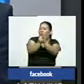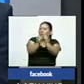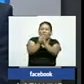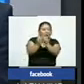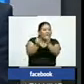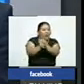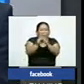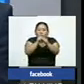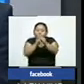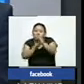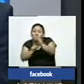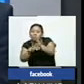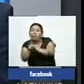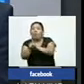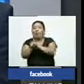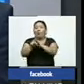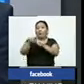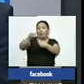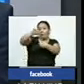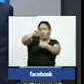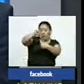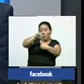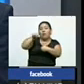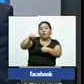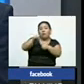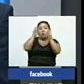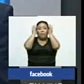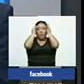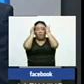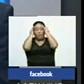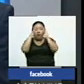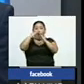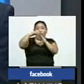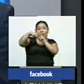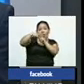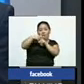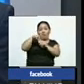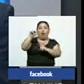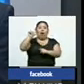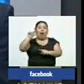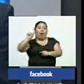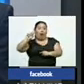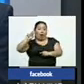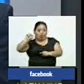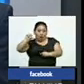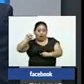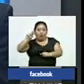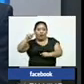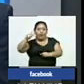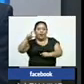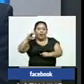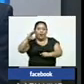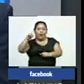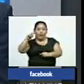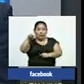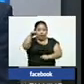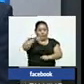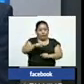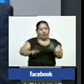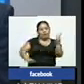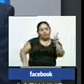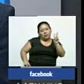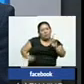en los países centroamericanos. Esto preocupa a la iglesia anglicana. Los obispos se reunieron en San Salvador para hablar